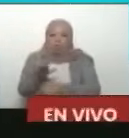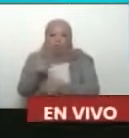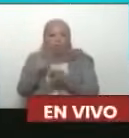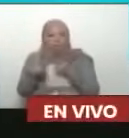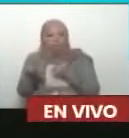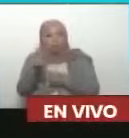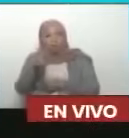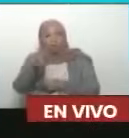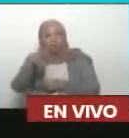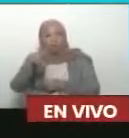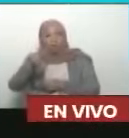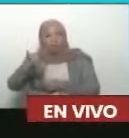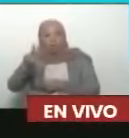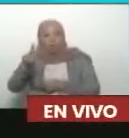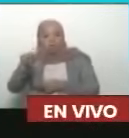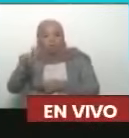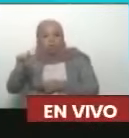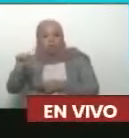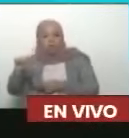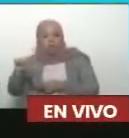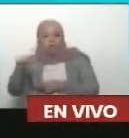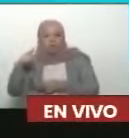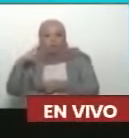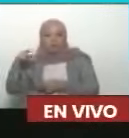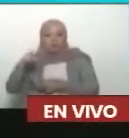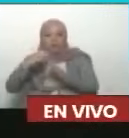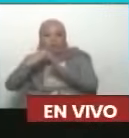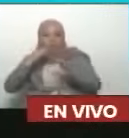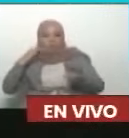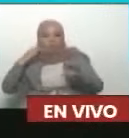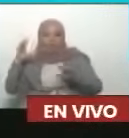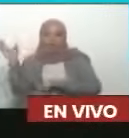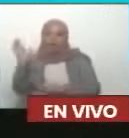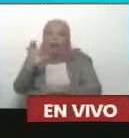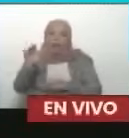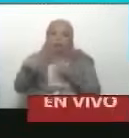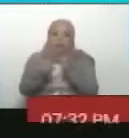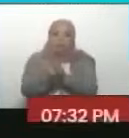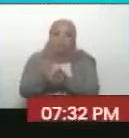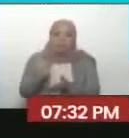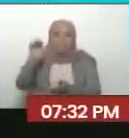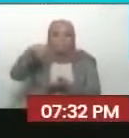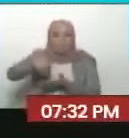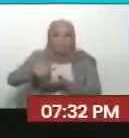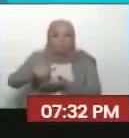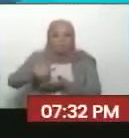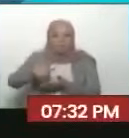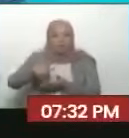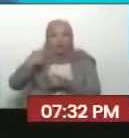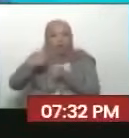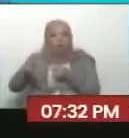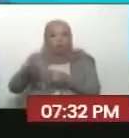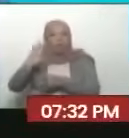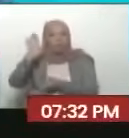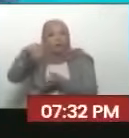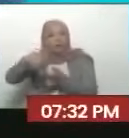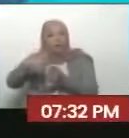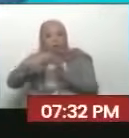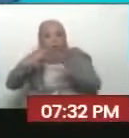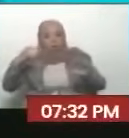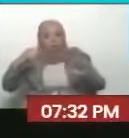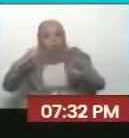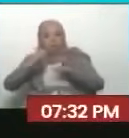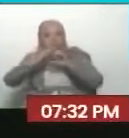y con muchos. Nos íbamos en autobús Caracas, Maracay. Maracay agarramos un autobús